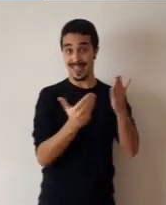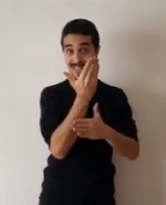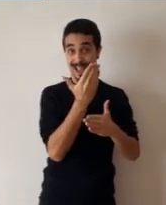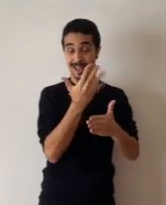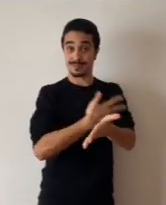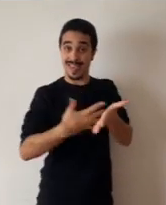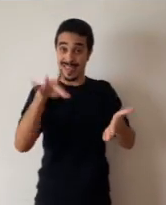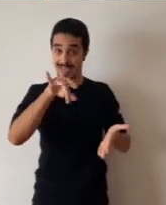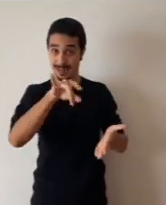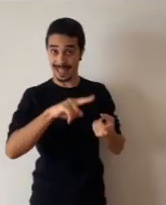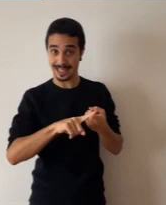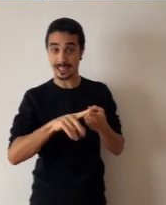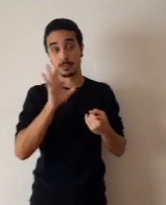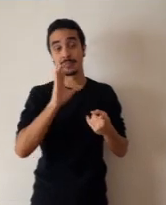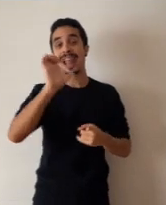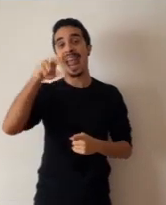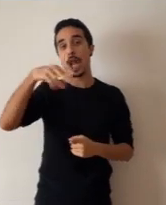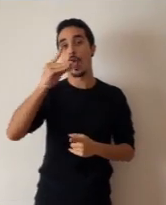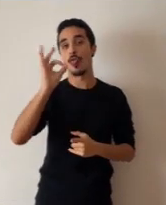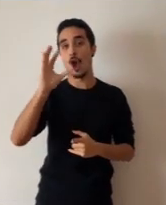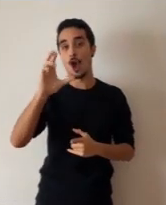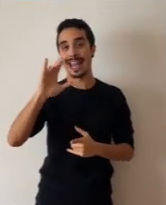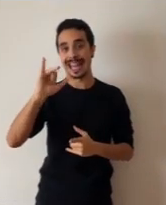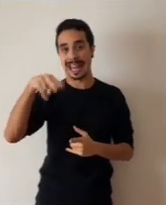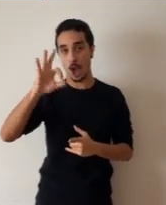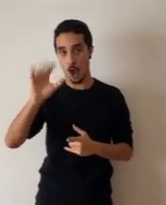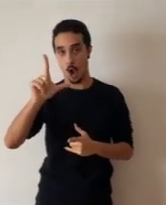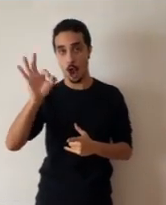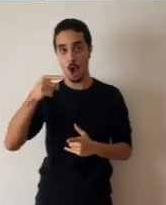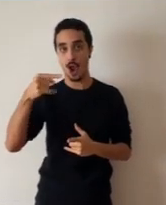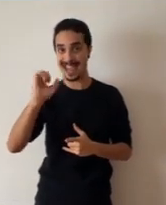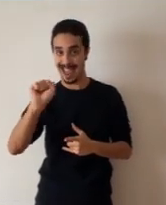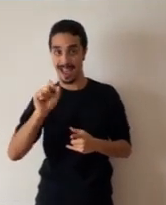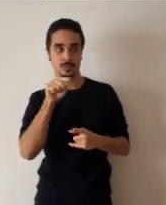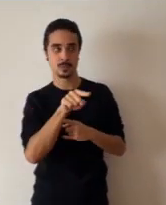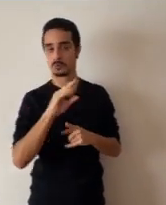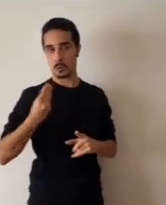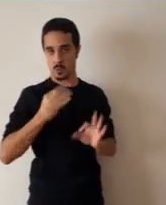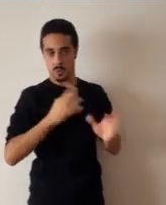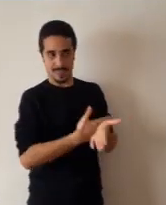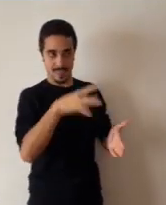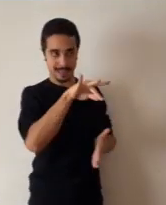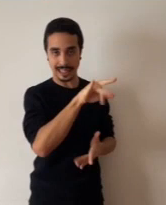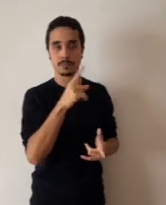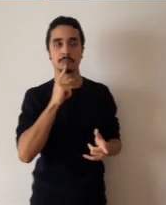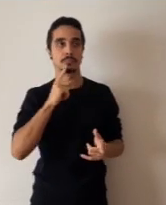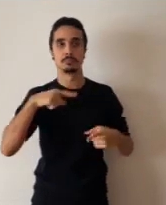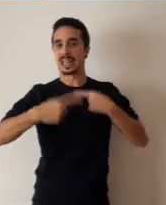lo que es hospital de día de diabetes o de endocrinología, pero bueno, más de diabetes en sí mismo. Los hospitales de